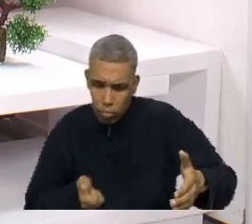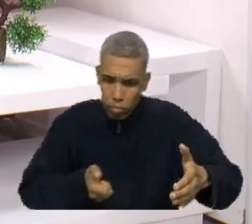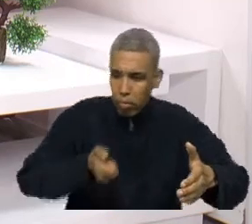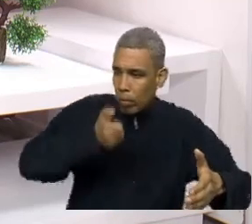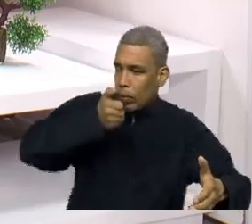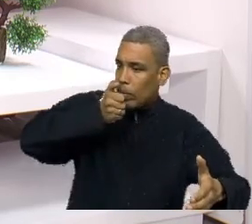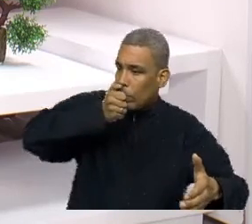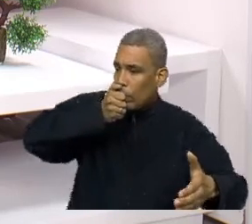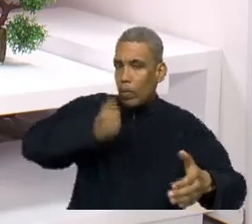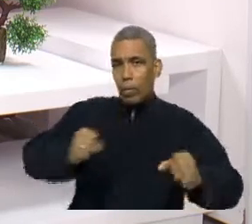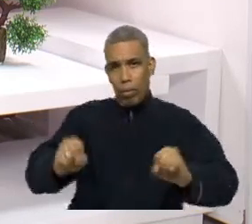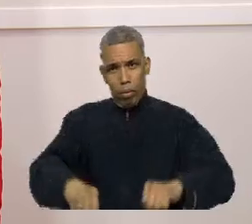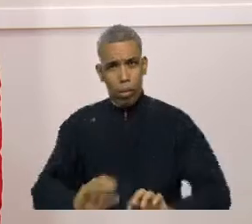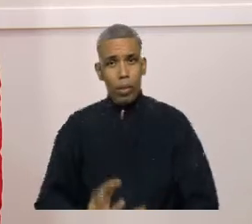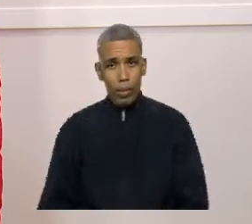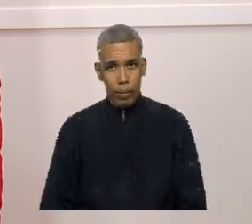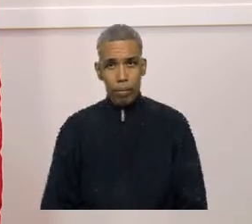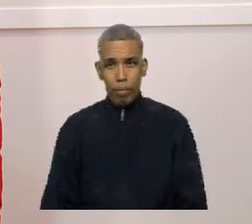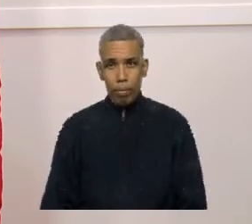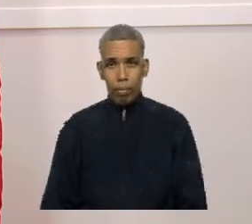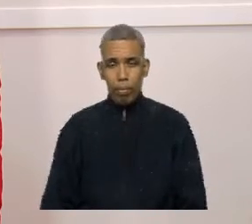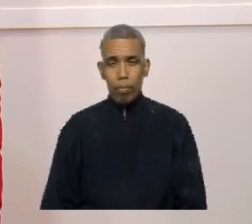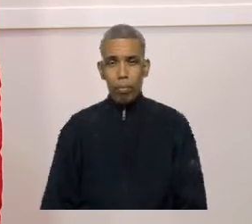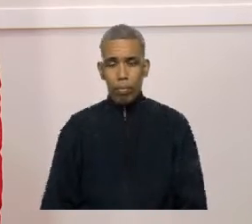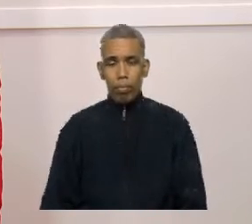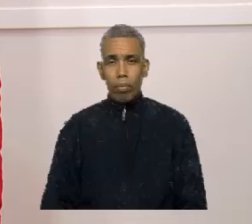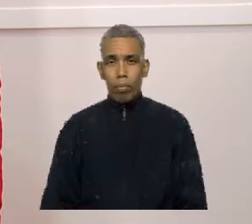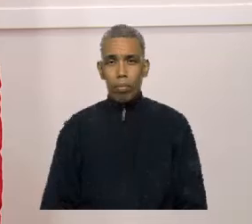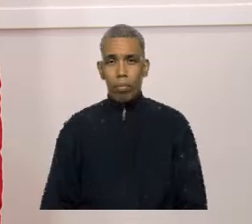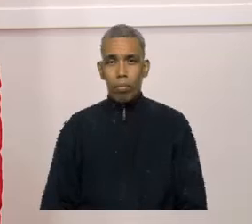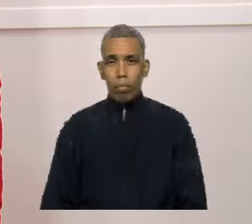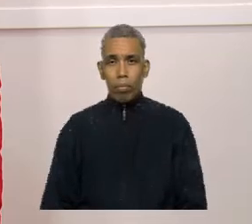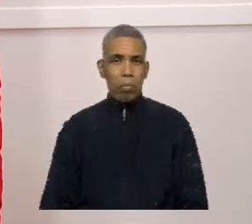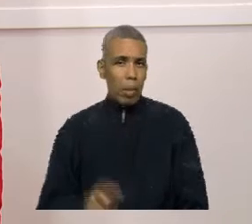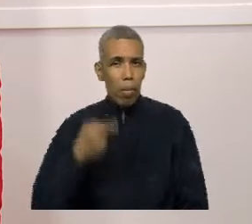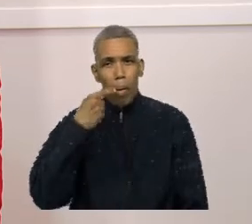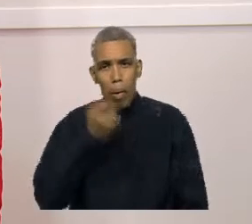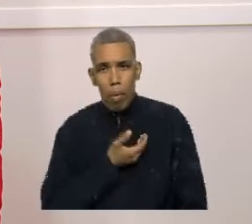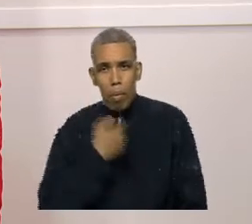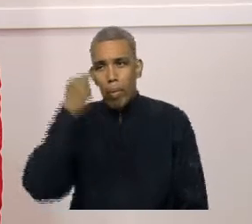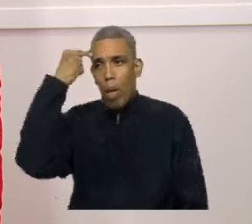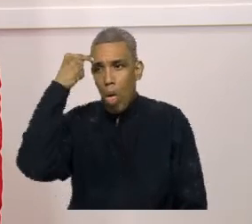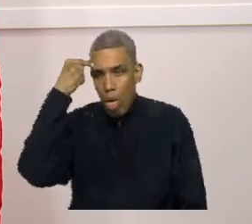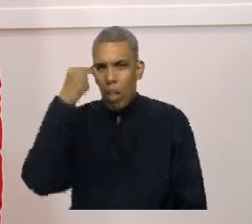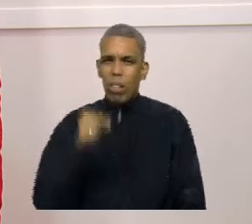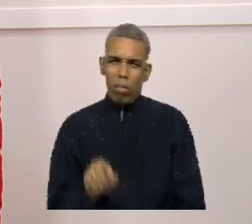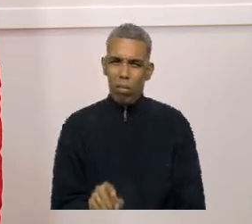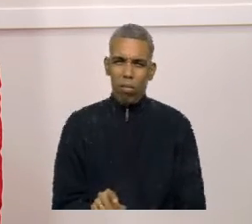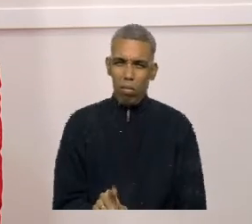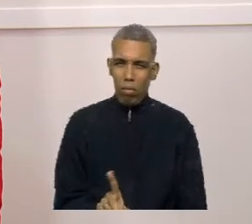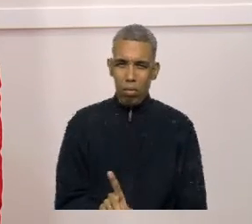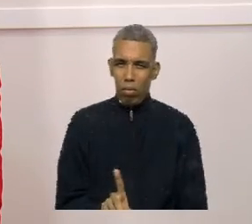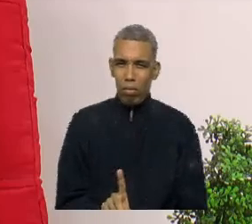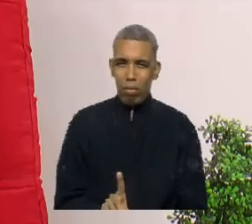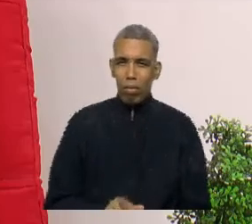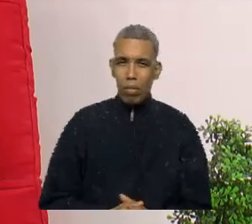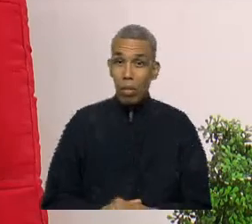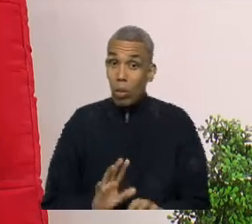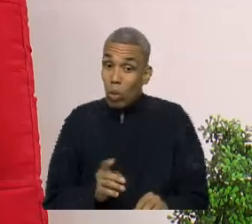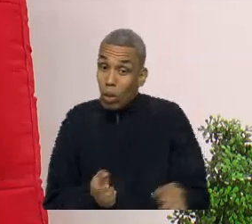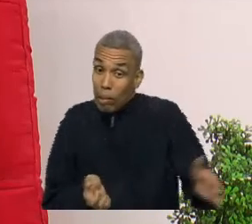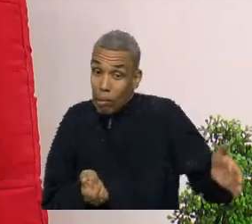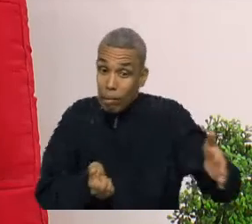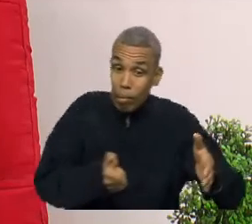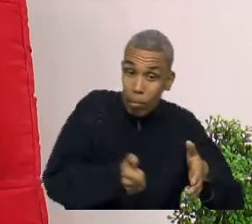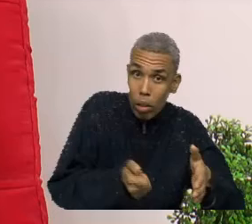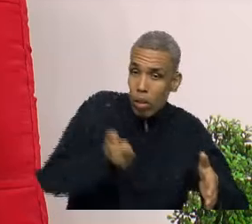esos medicamentos, sí, y se van a requerir unos más fuertes. Pero por supuesto, entonces no hay que tenerles miedo, antes por el contrario, salvan vidas. Si usted no